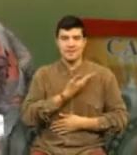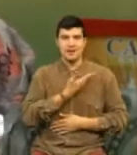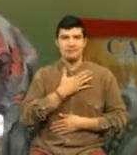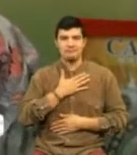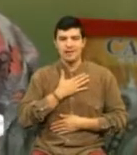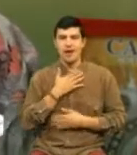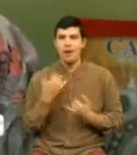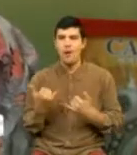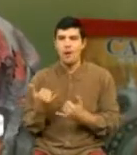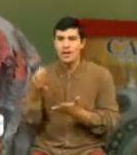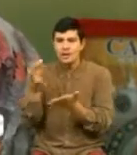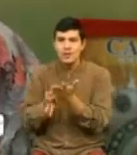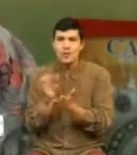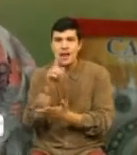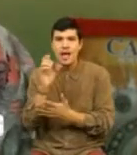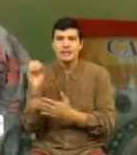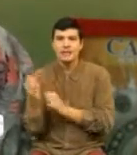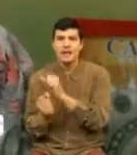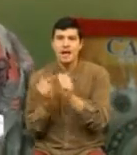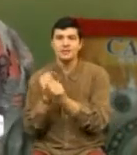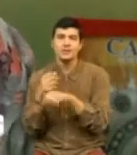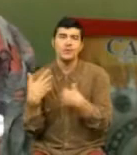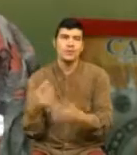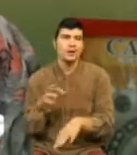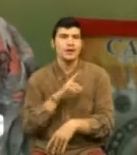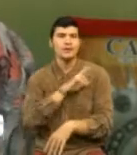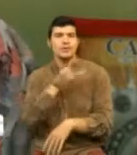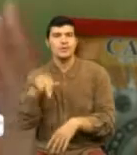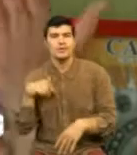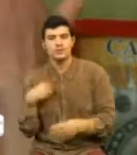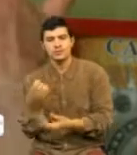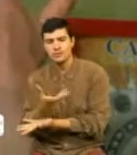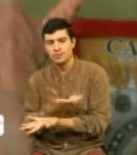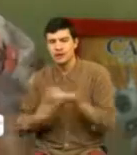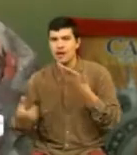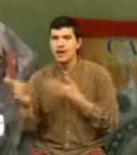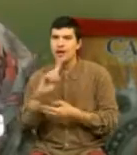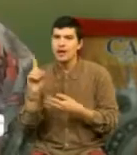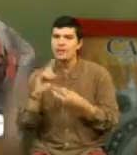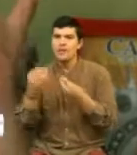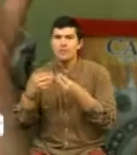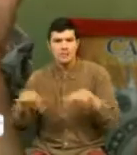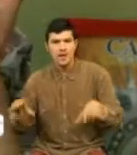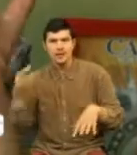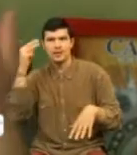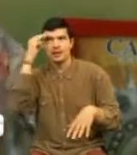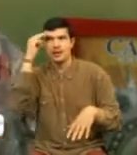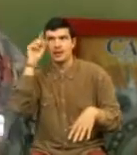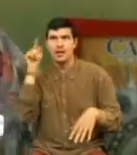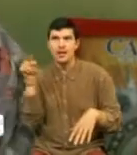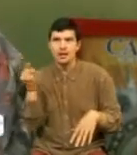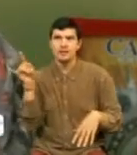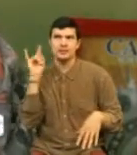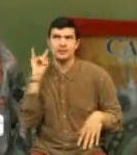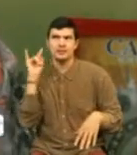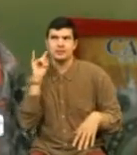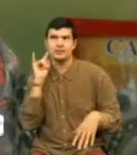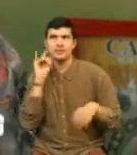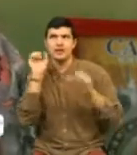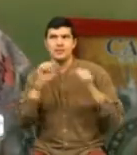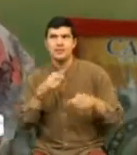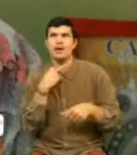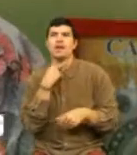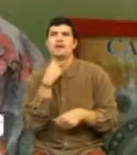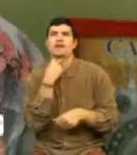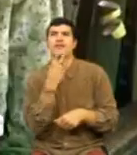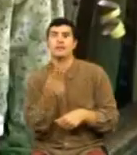que cumpla 100 años y que esté con nosotros y que no haya perdido la memoria, que ella escuche, que pueda hablar bien, eso